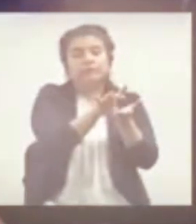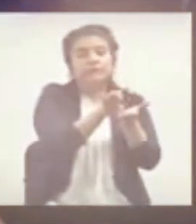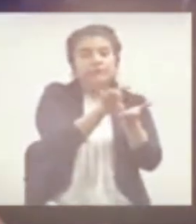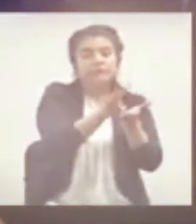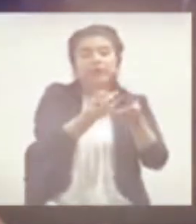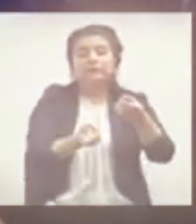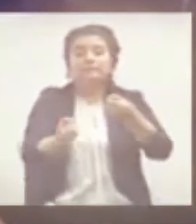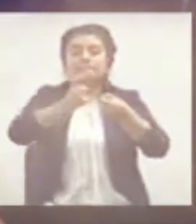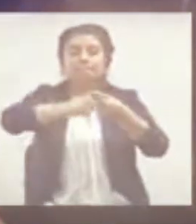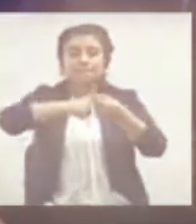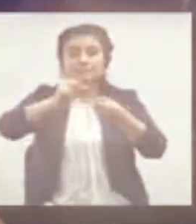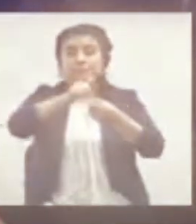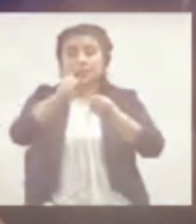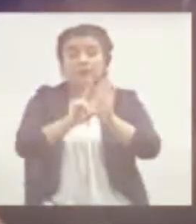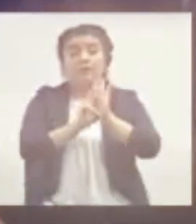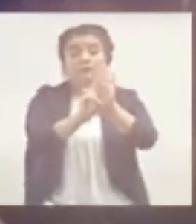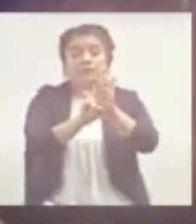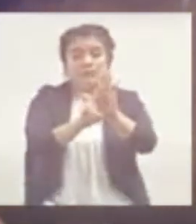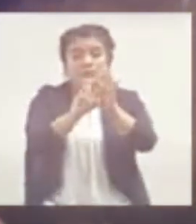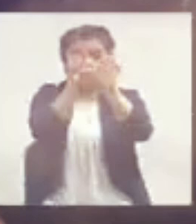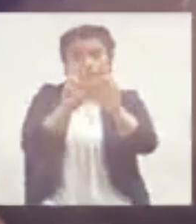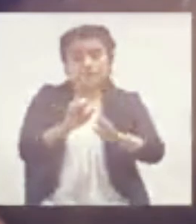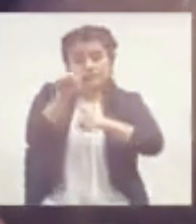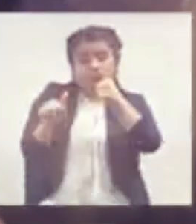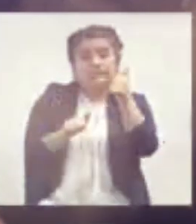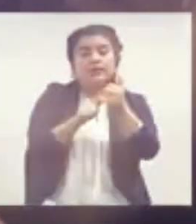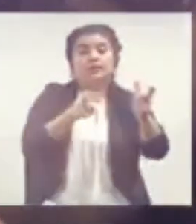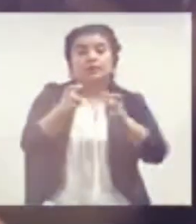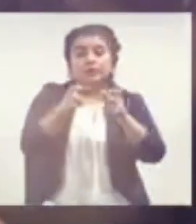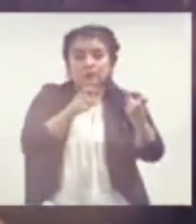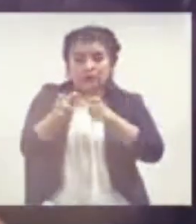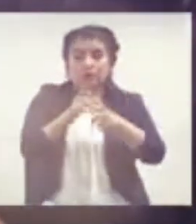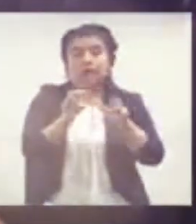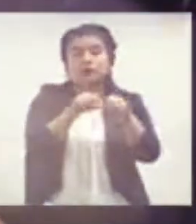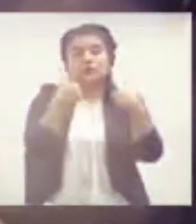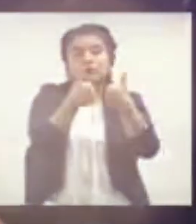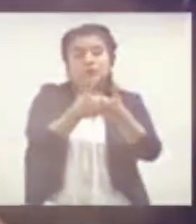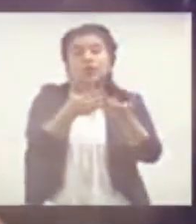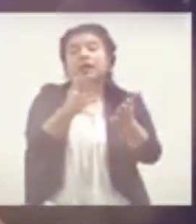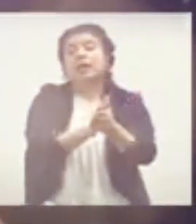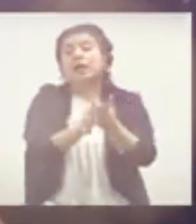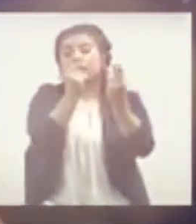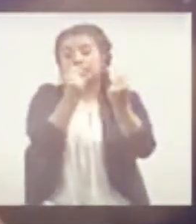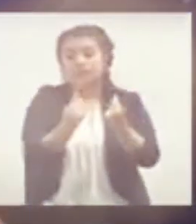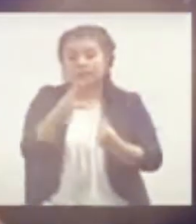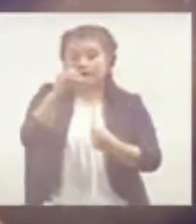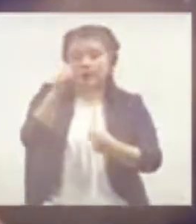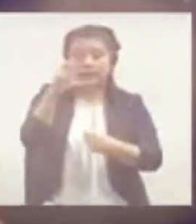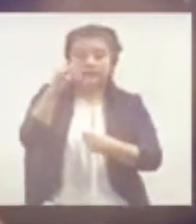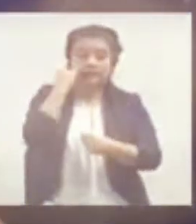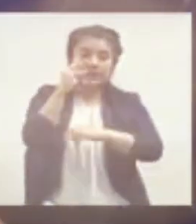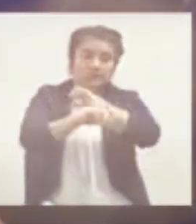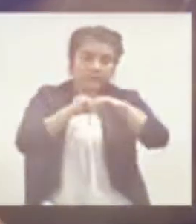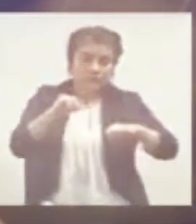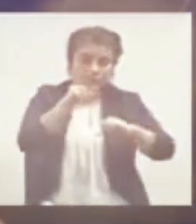la participación de un representante titular y suplente de la Coordinadora de Asociaciones Comerciales, Industriales y Financieras, CACIF, es